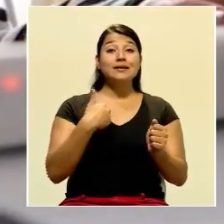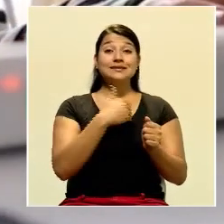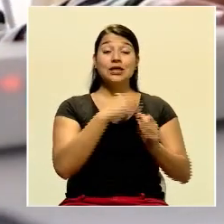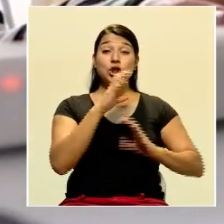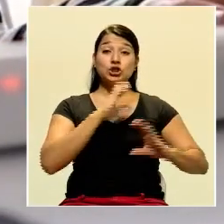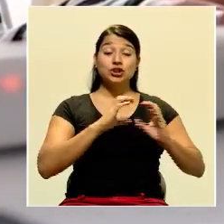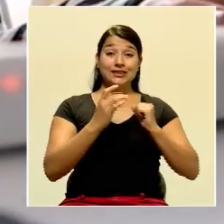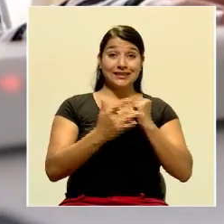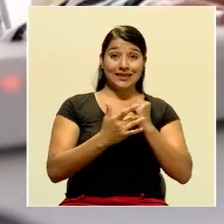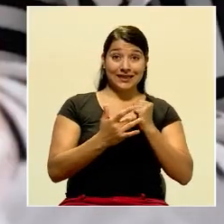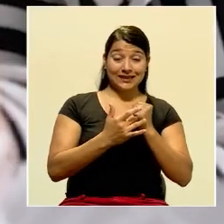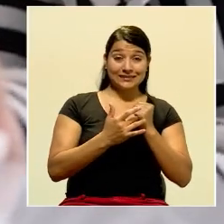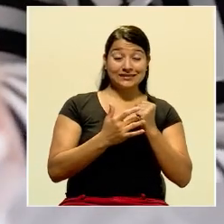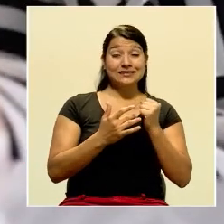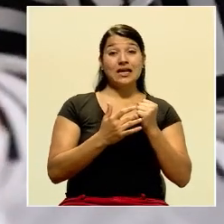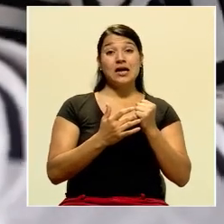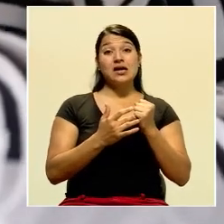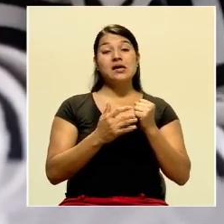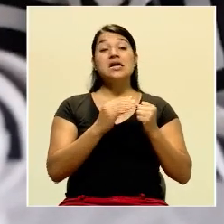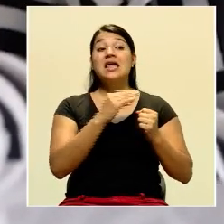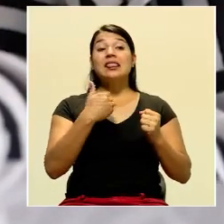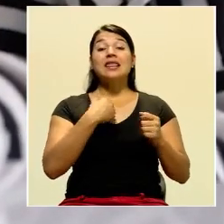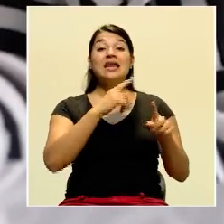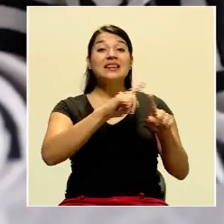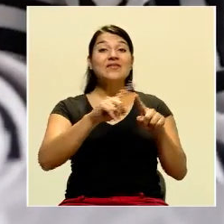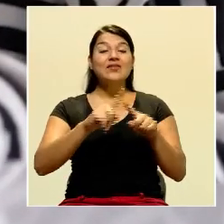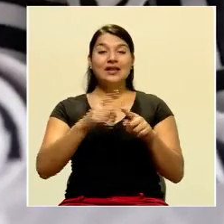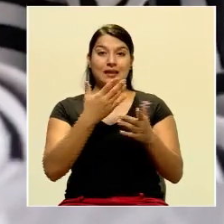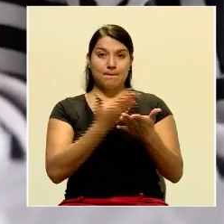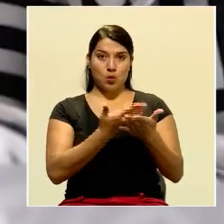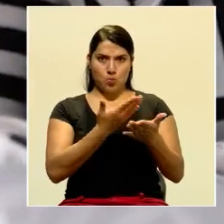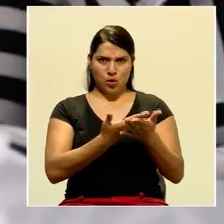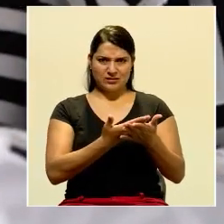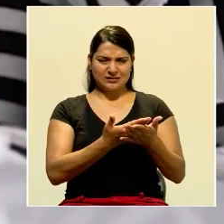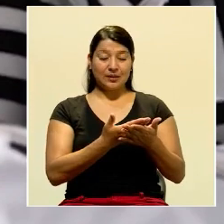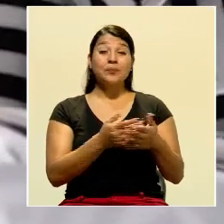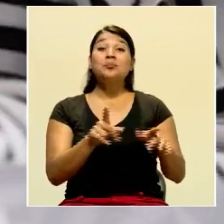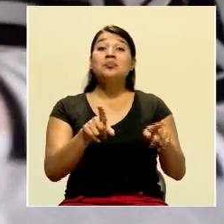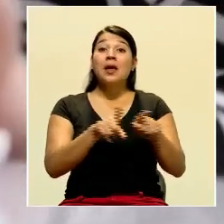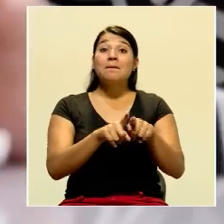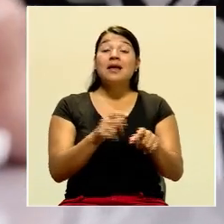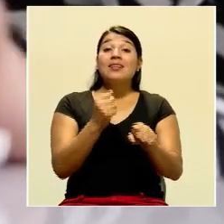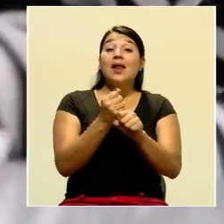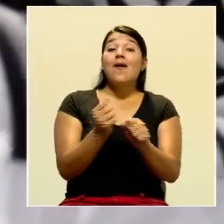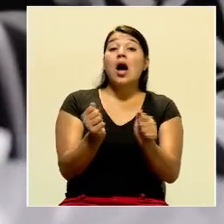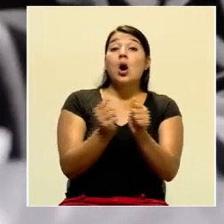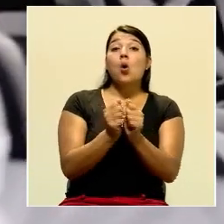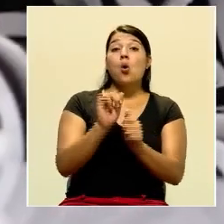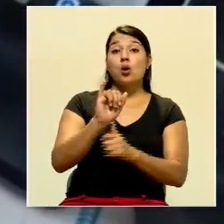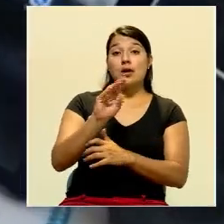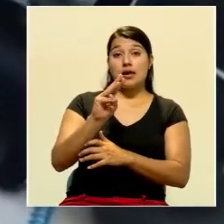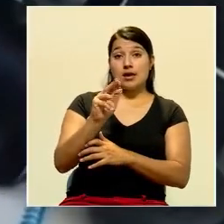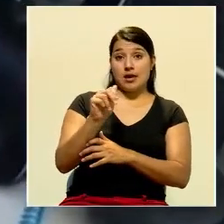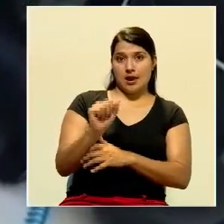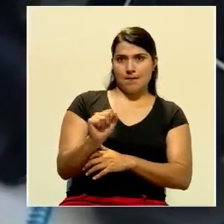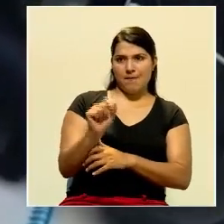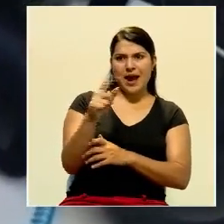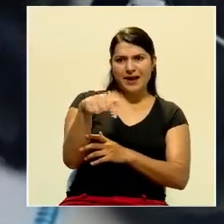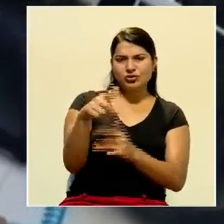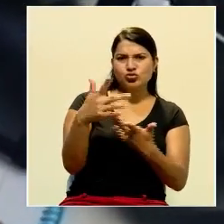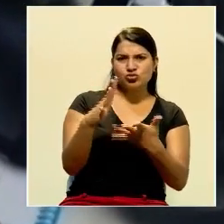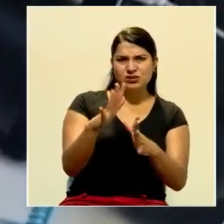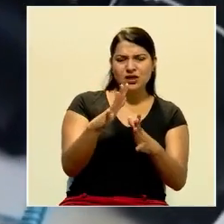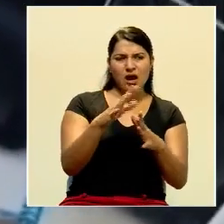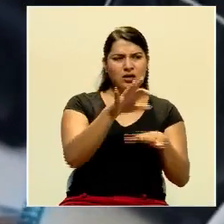y Tecnología y SUTEL en varias propuestas. En esta iniciativa se trabaja también con el IMAS, en donde en conjunto se definió una lista